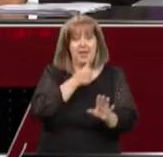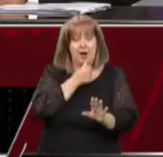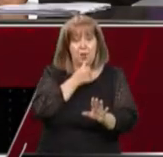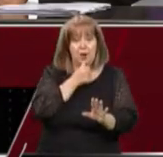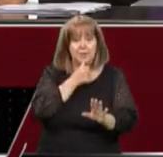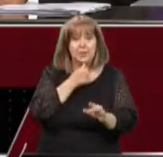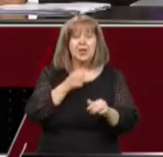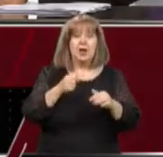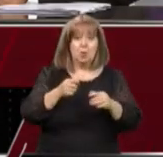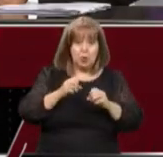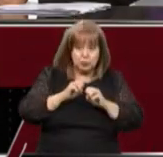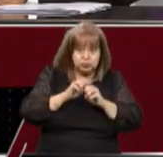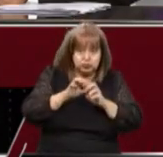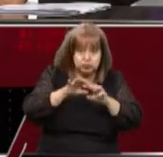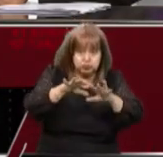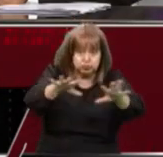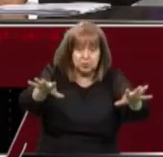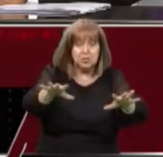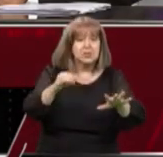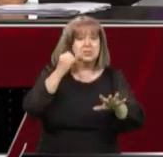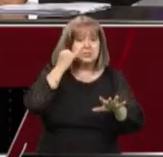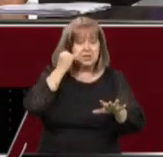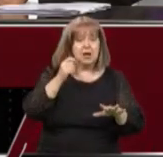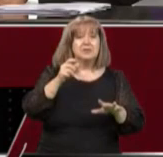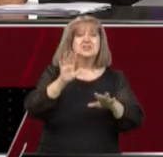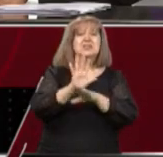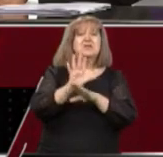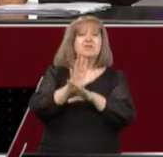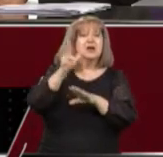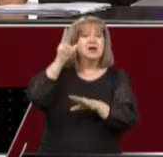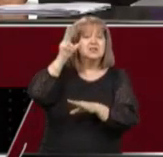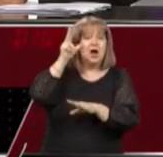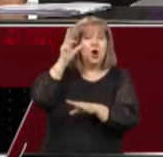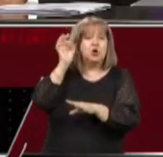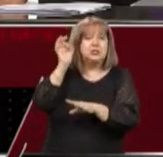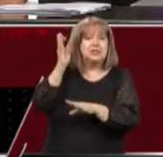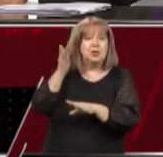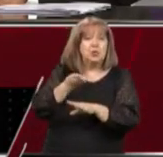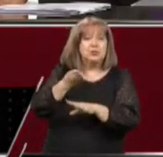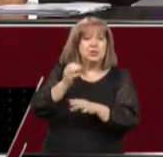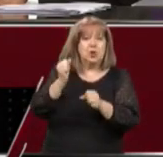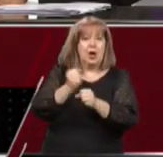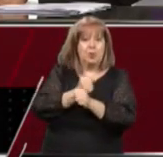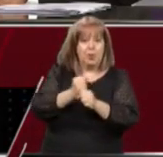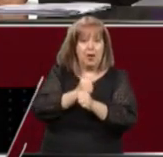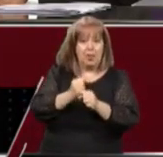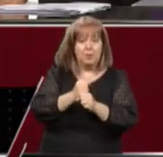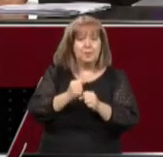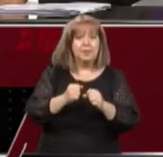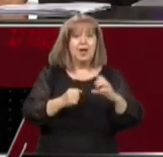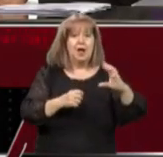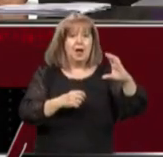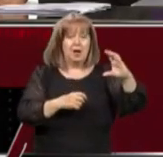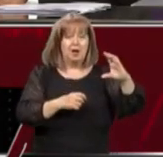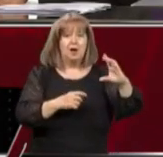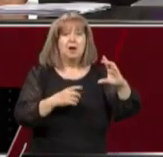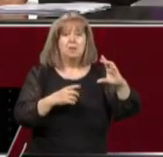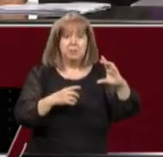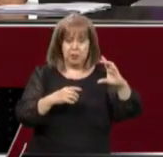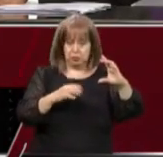de del agua al 80% significa que todavía no está su máxima producción